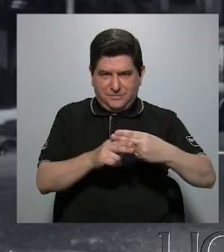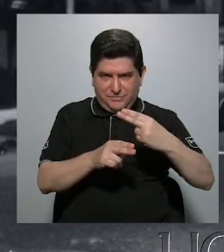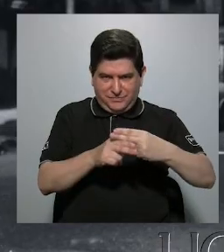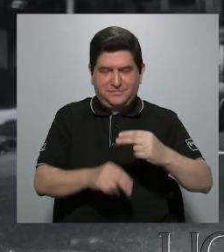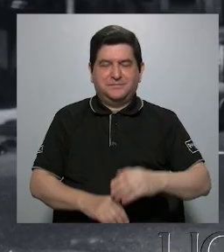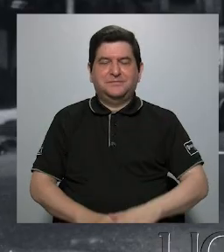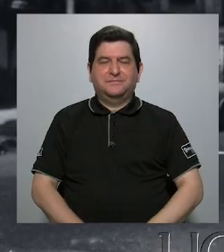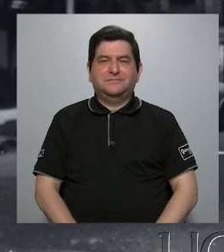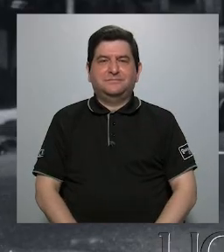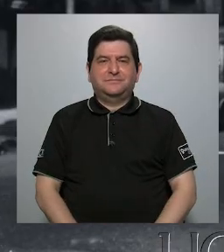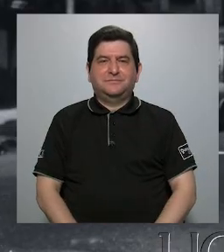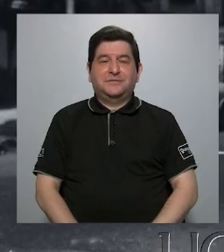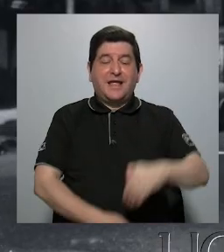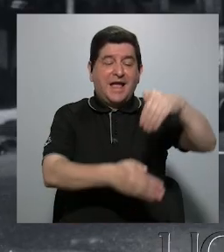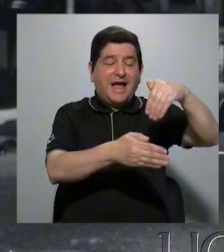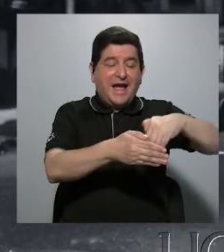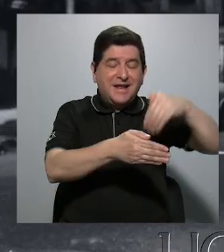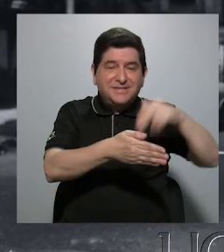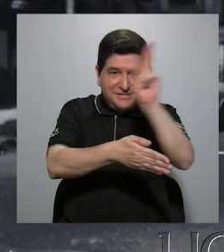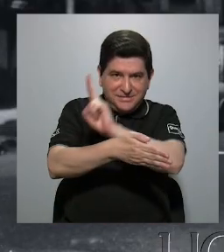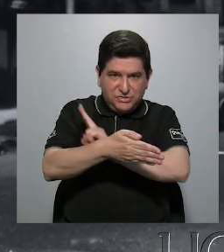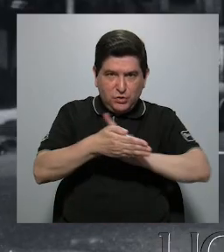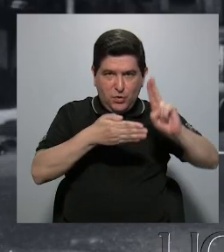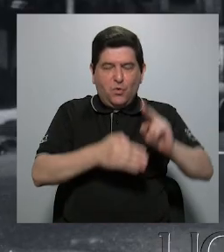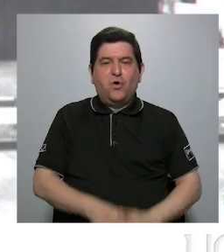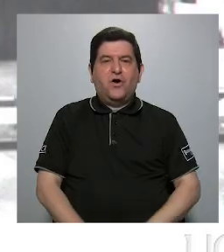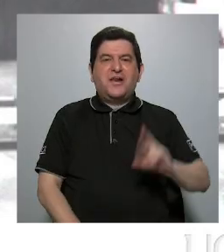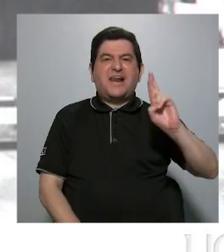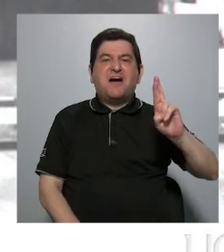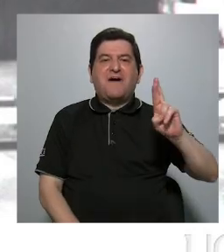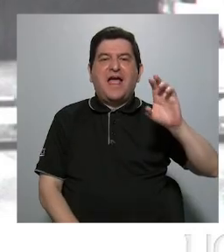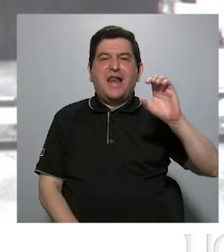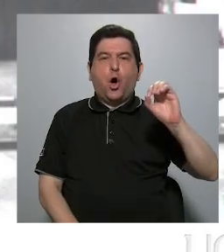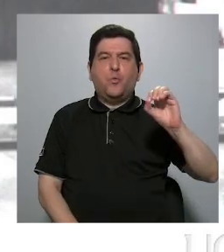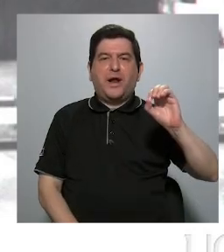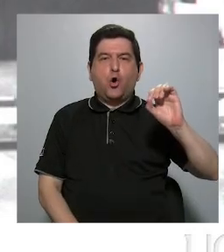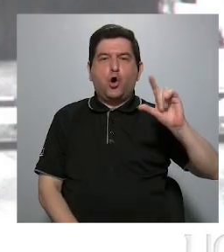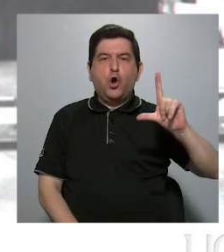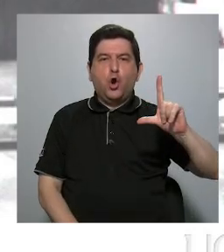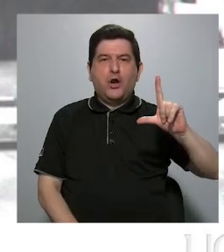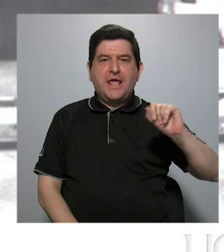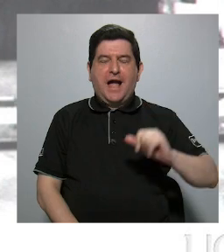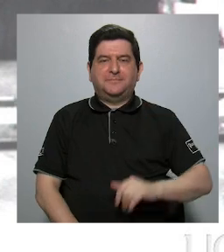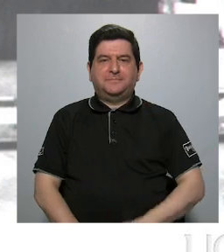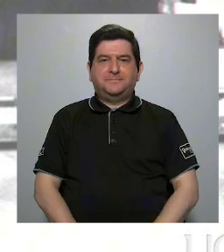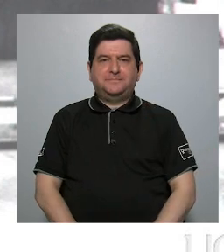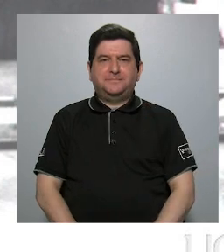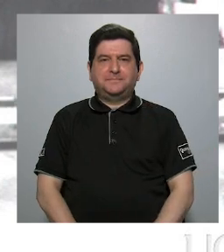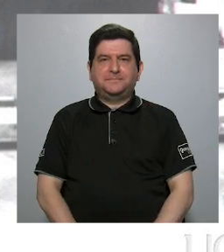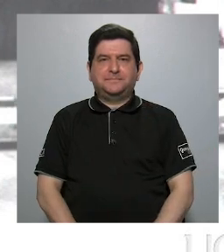sus siglas. Archivo Universitario Rafael Obregón Loría.